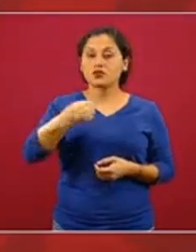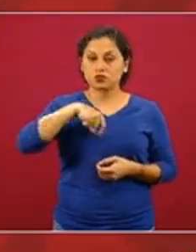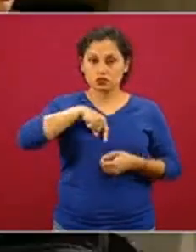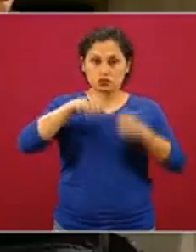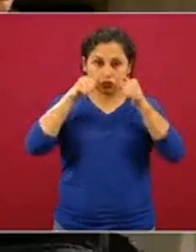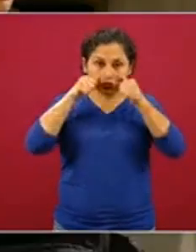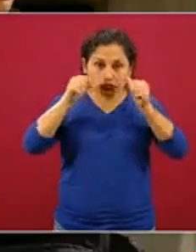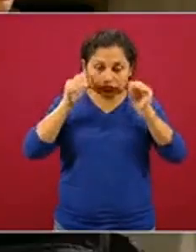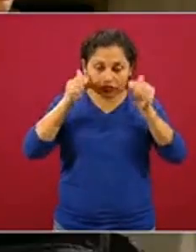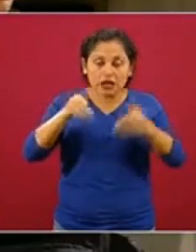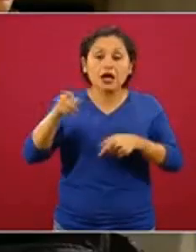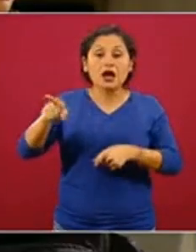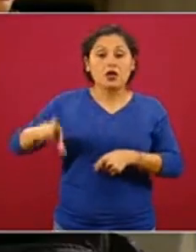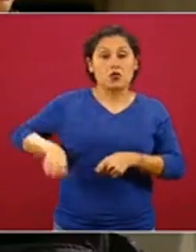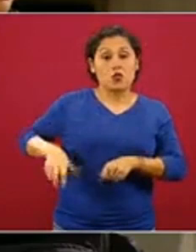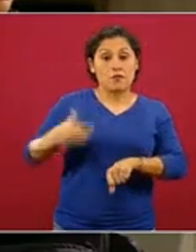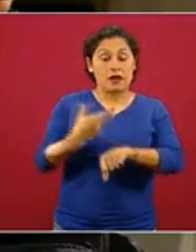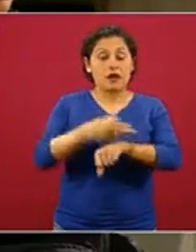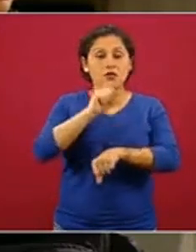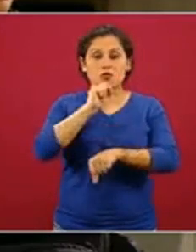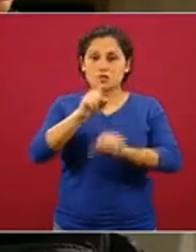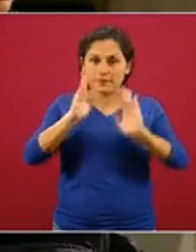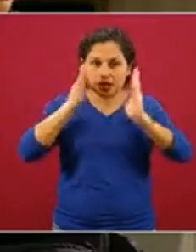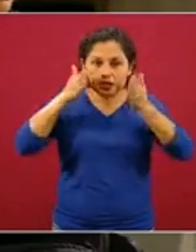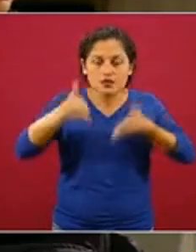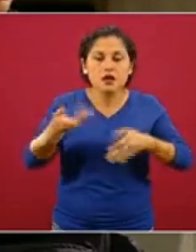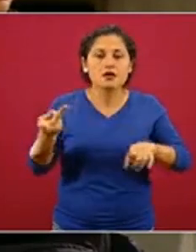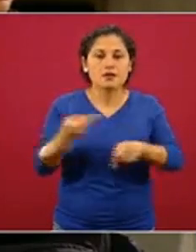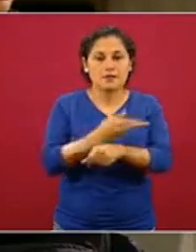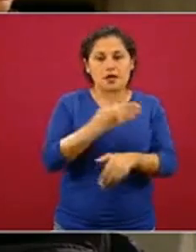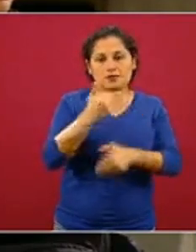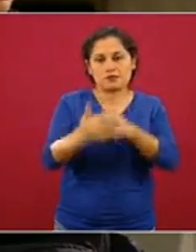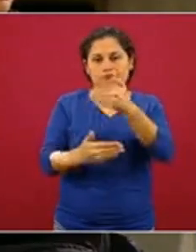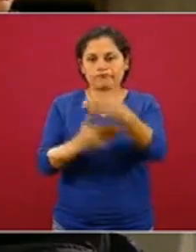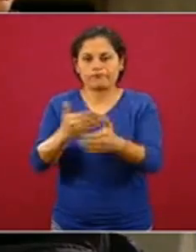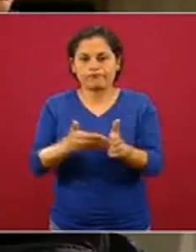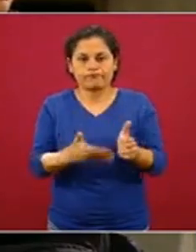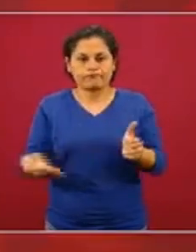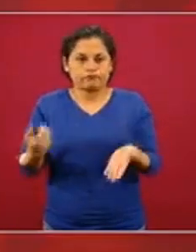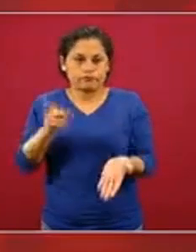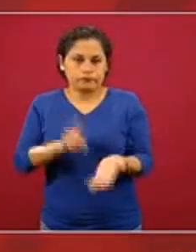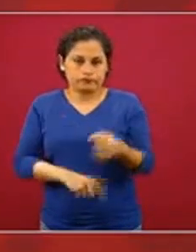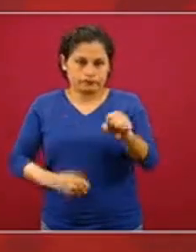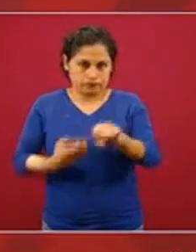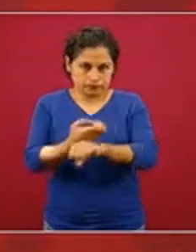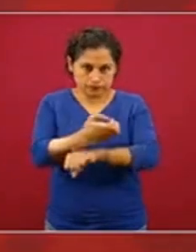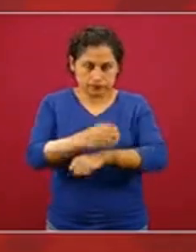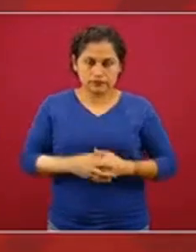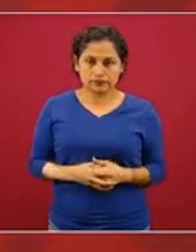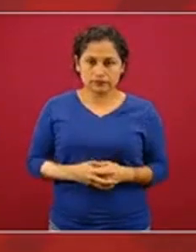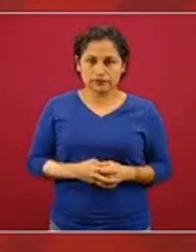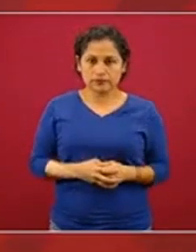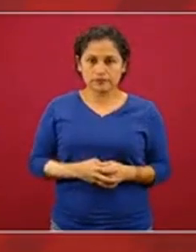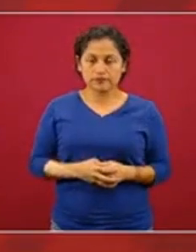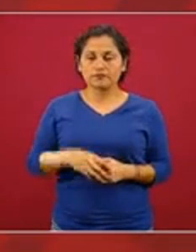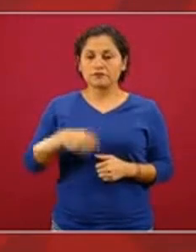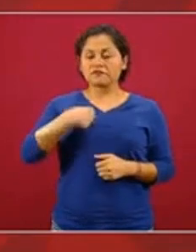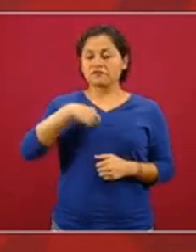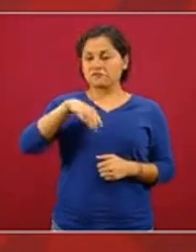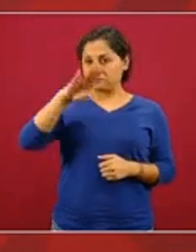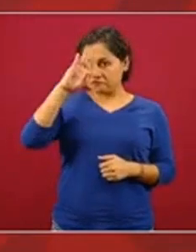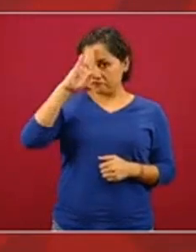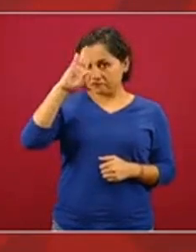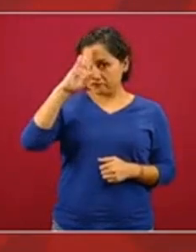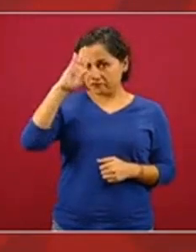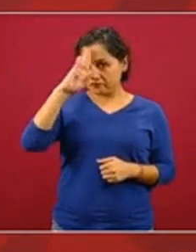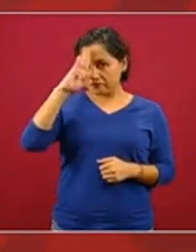del gobernador a el proceso que está viviendo el Estado. Pienso que está